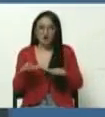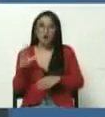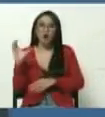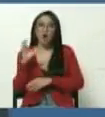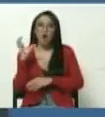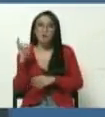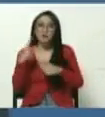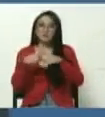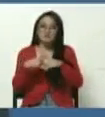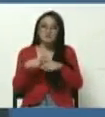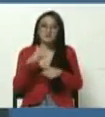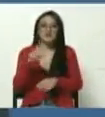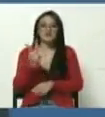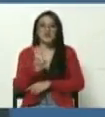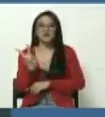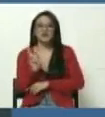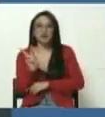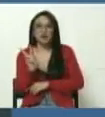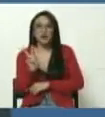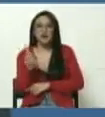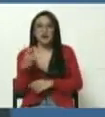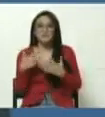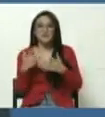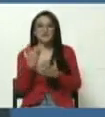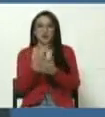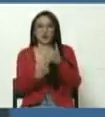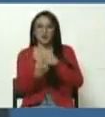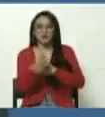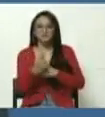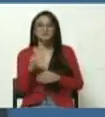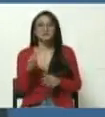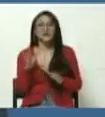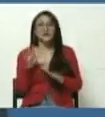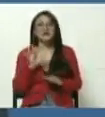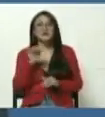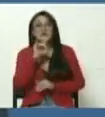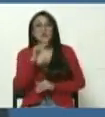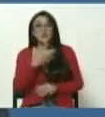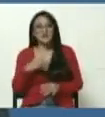colombo-venezolana. Ya informaba el presidente de Pequivén,